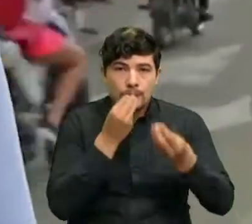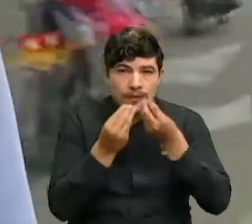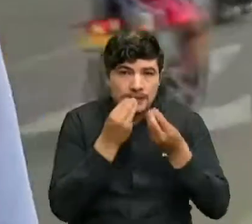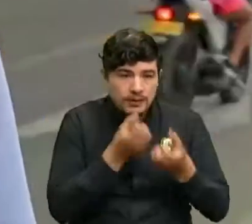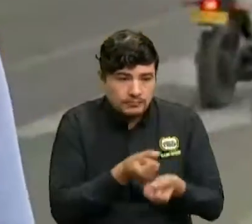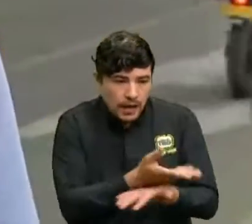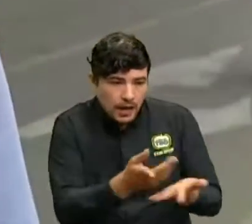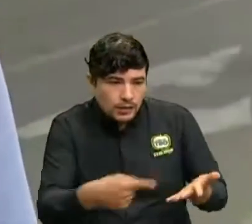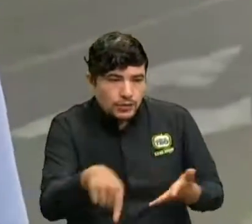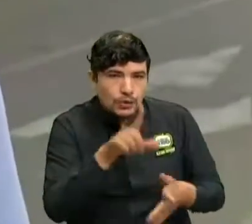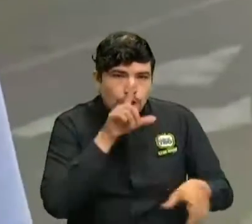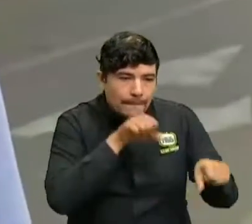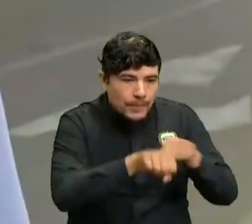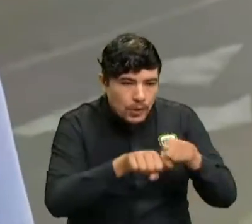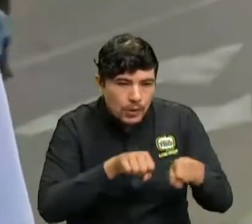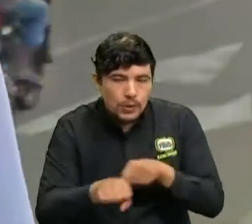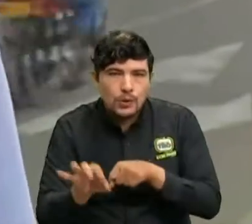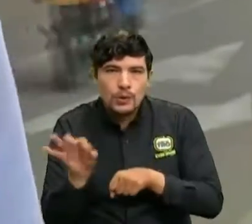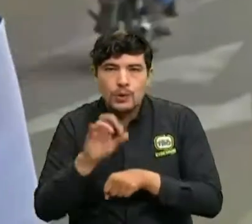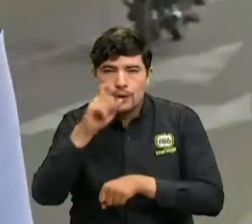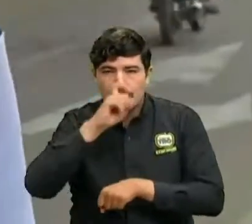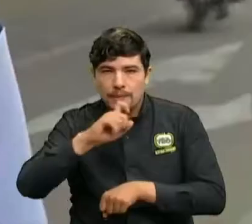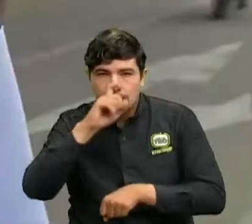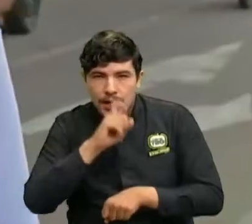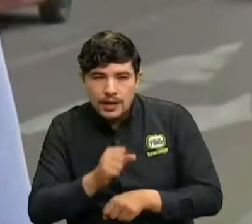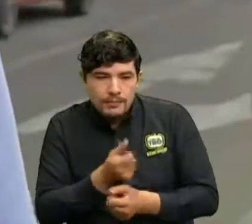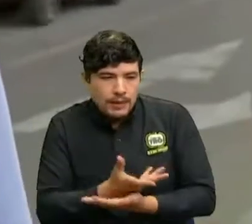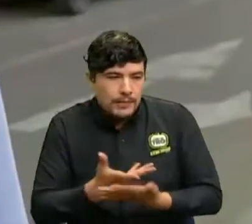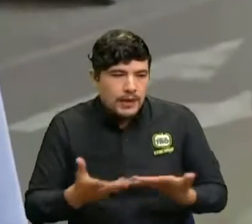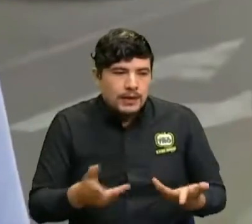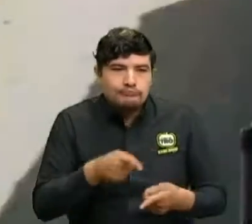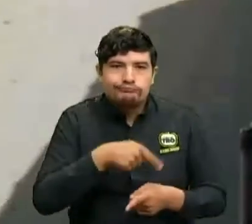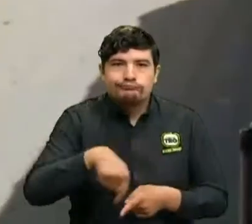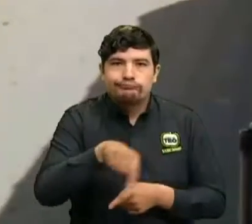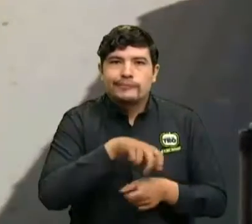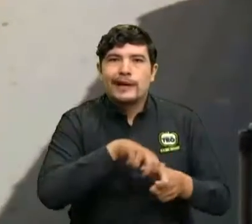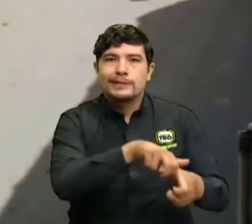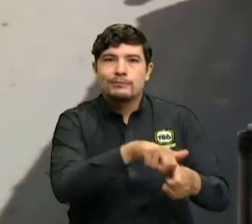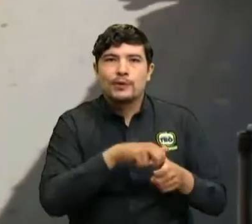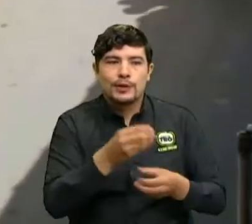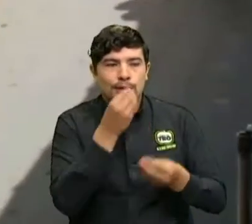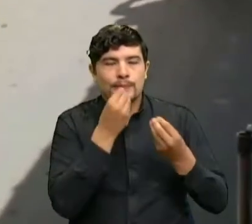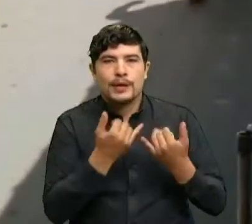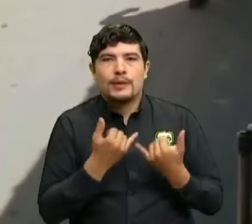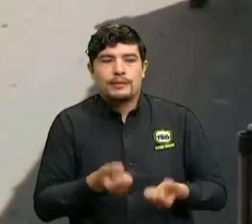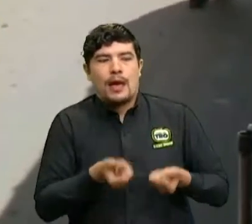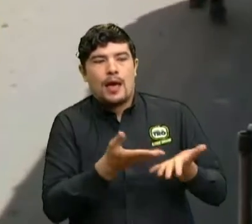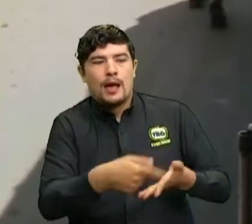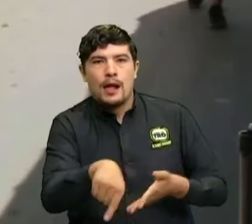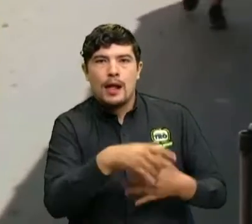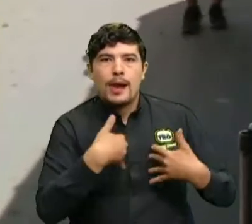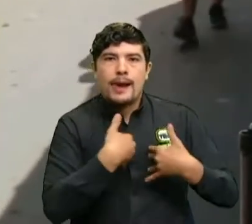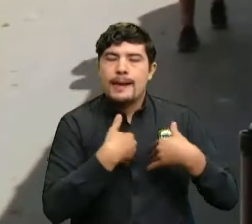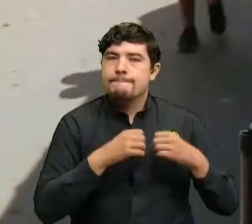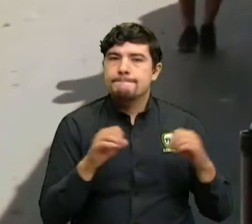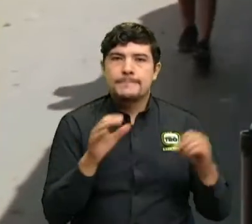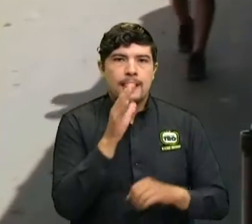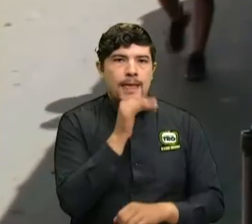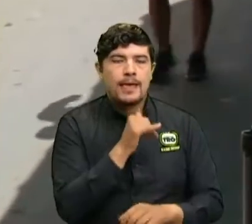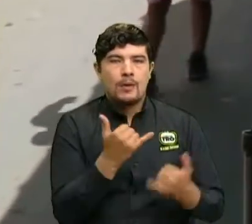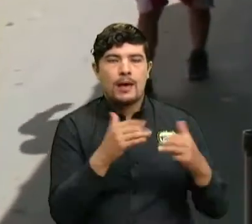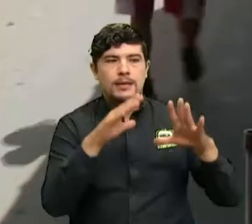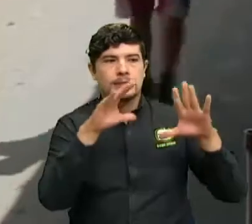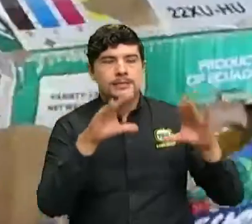ello, y muchos productos de panadería también ya han empezado a escasear. El paro de campesinos en la región del Catatumbo